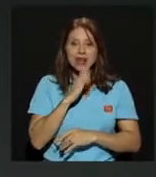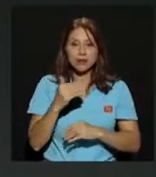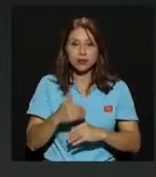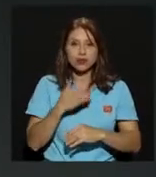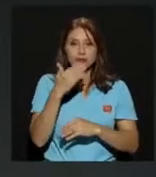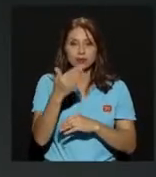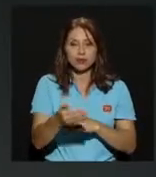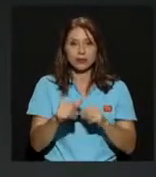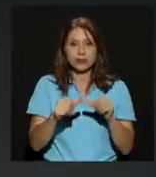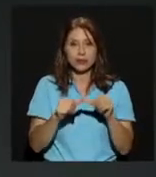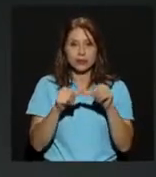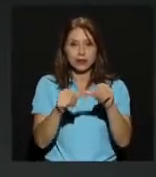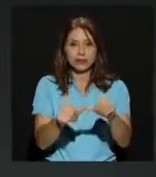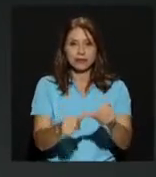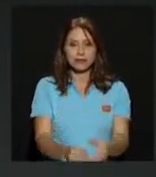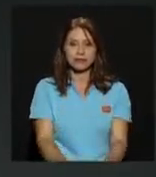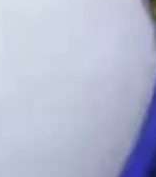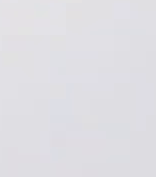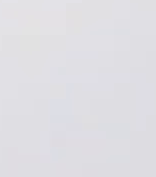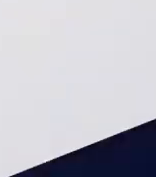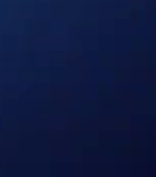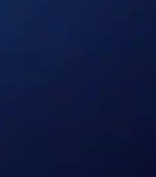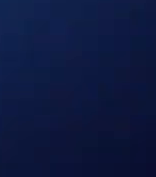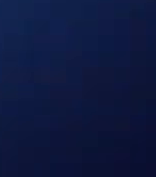canal nos invite a hacerlo regresamos